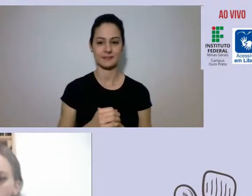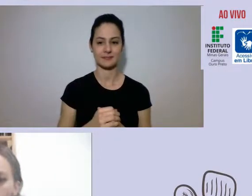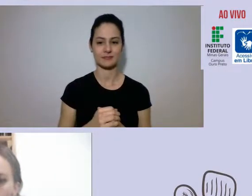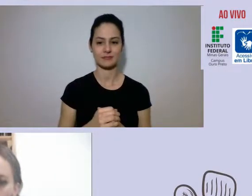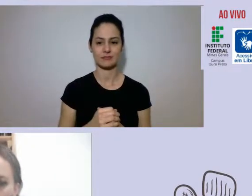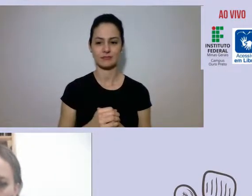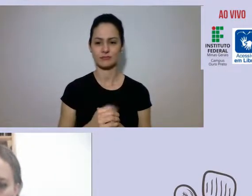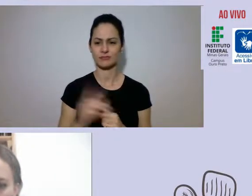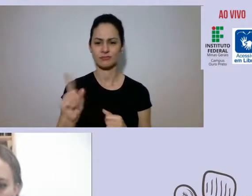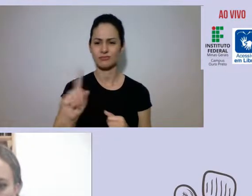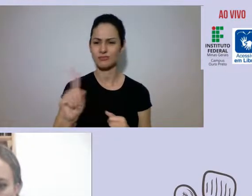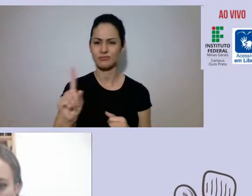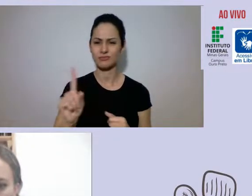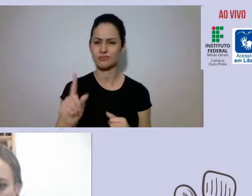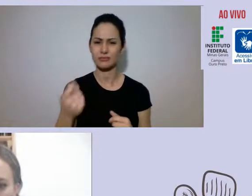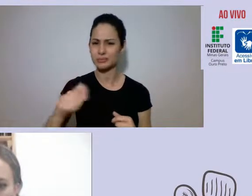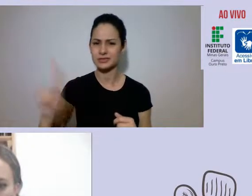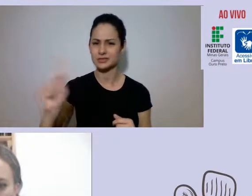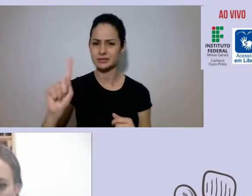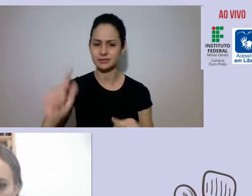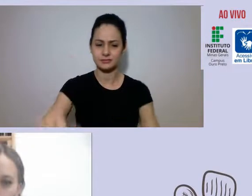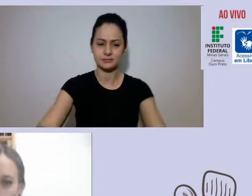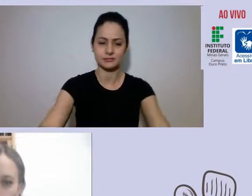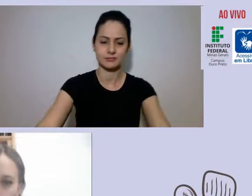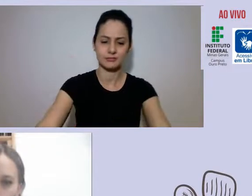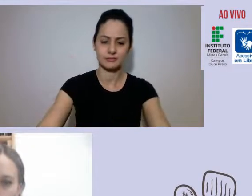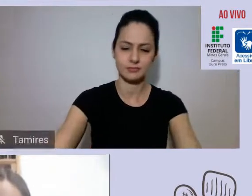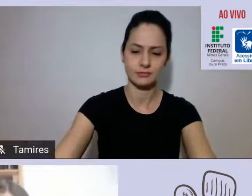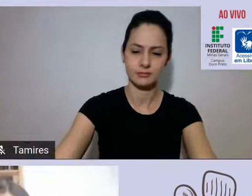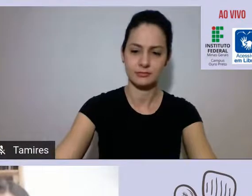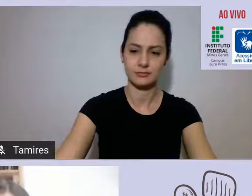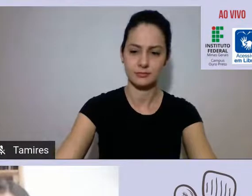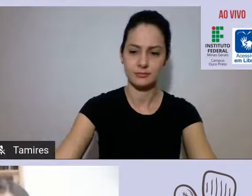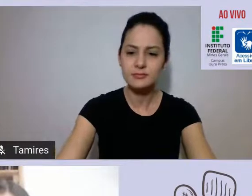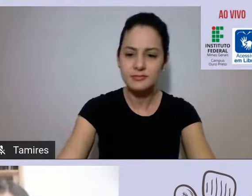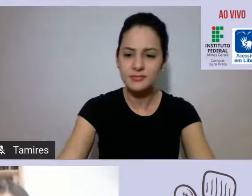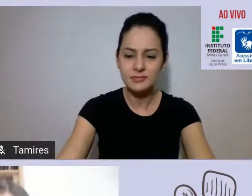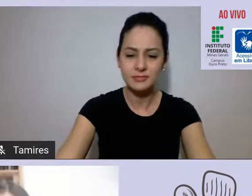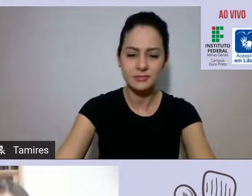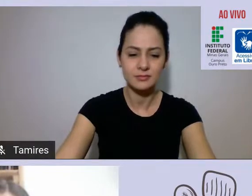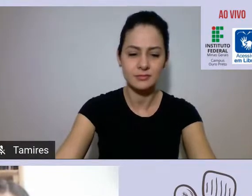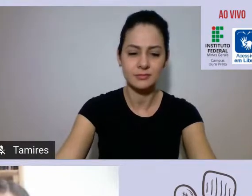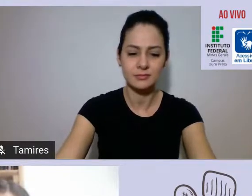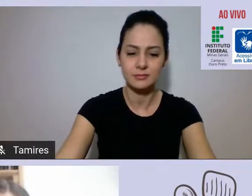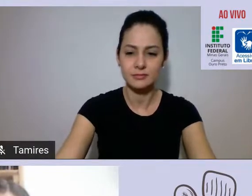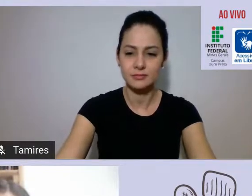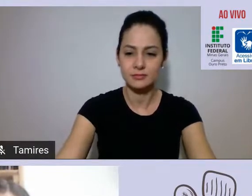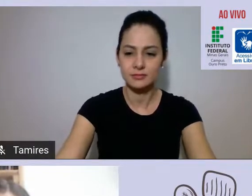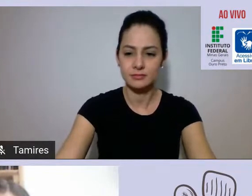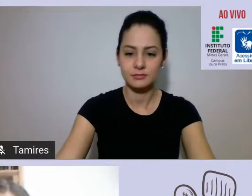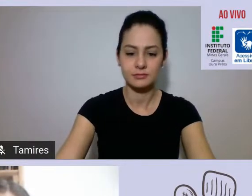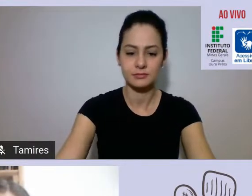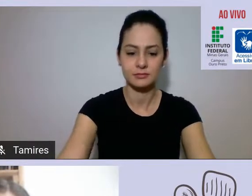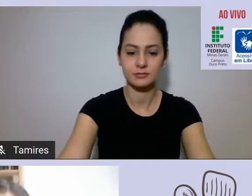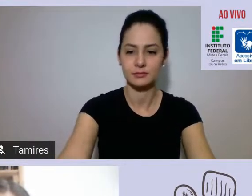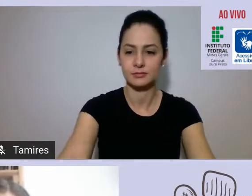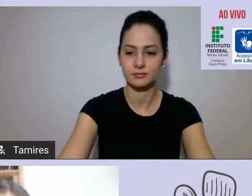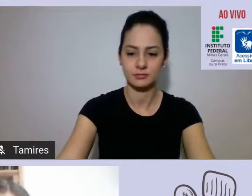Entonces, la planta. Só um Sim. minutinho, que acho que a Lua vai colocar na tela a